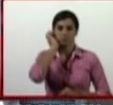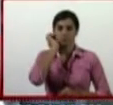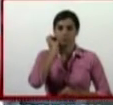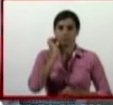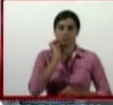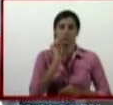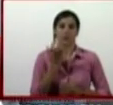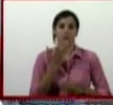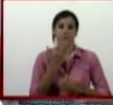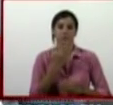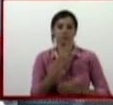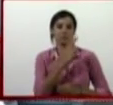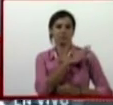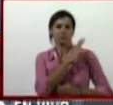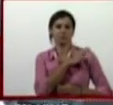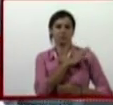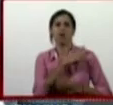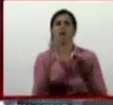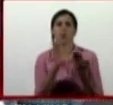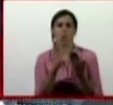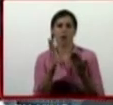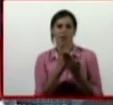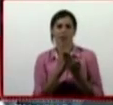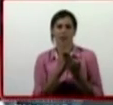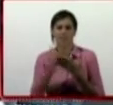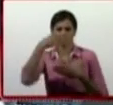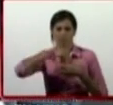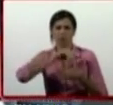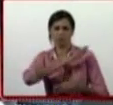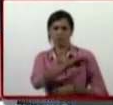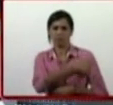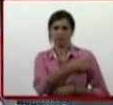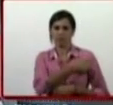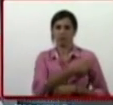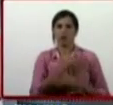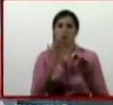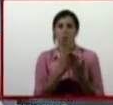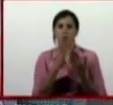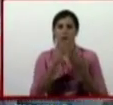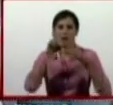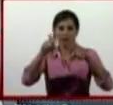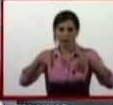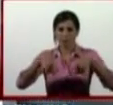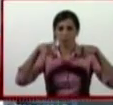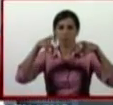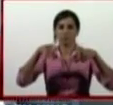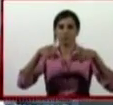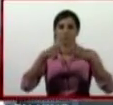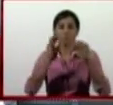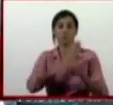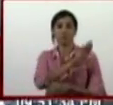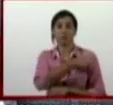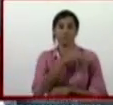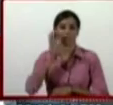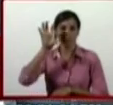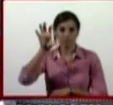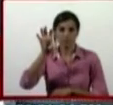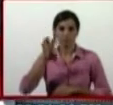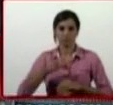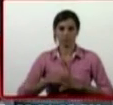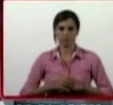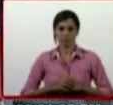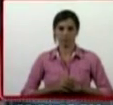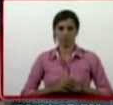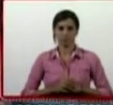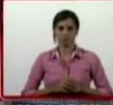decanos de todas las escuelas de agronomía de todas las universidades del país,